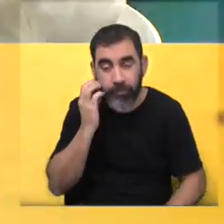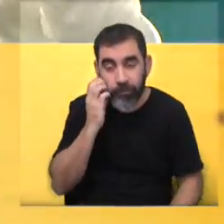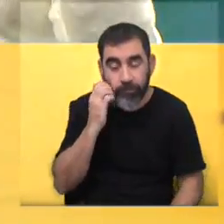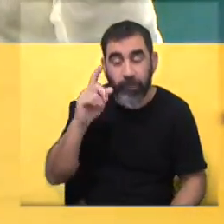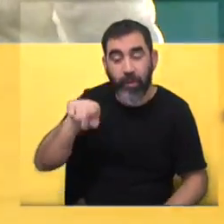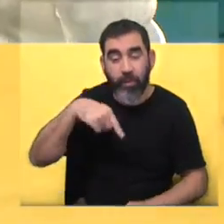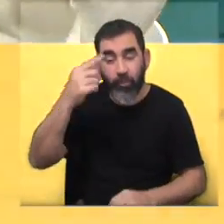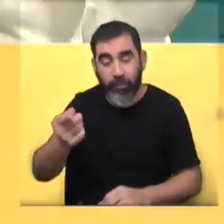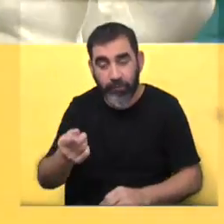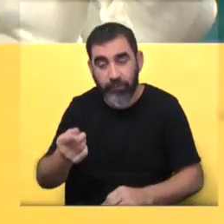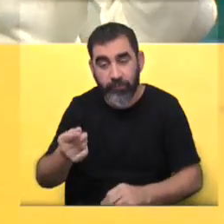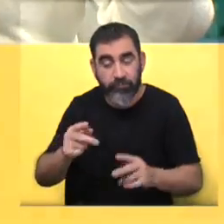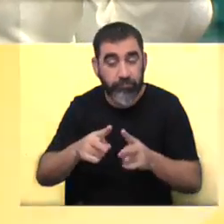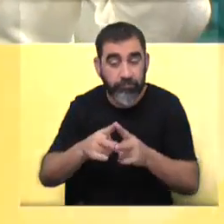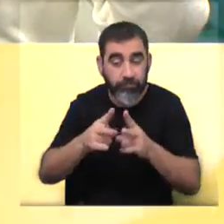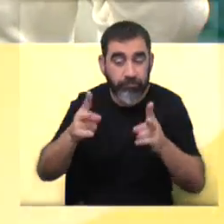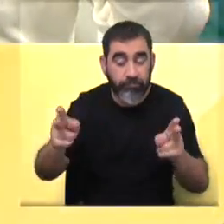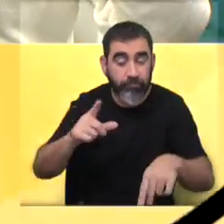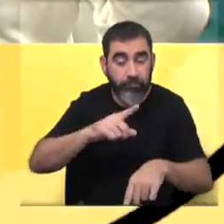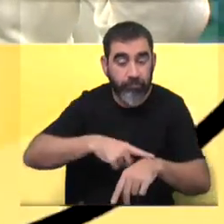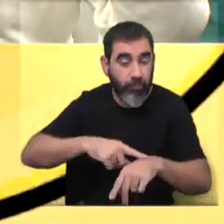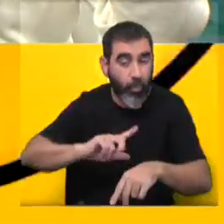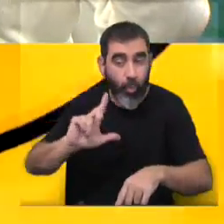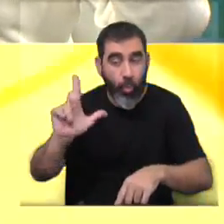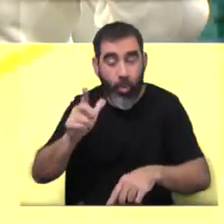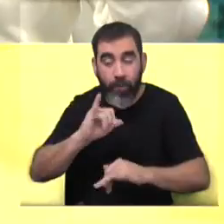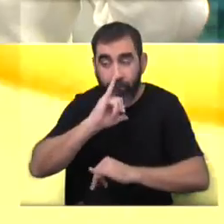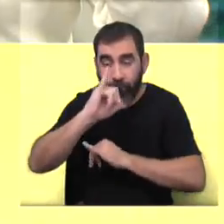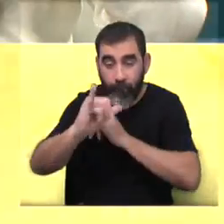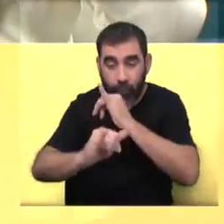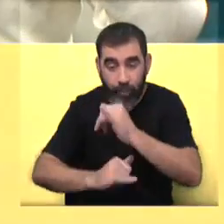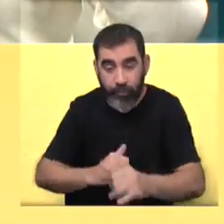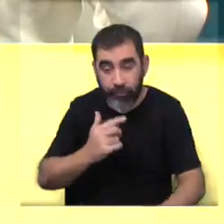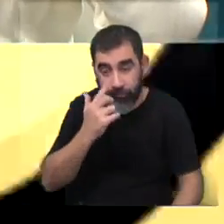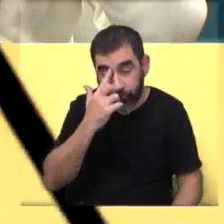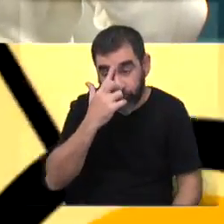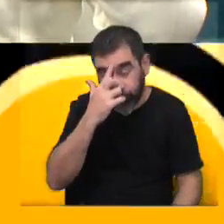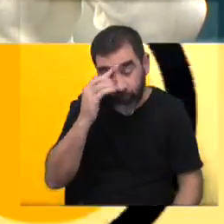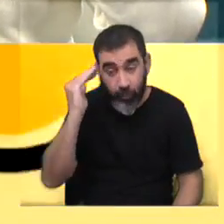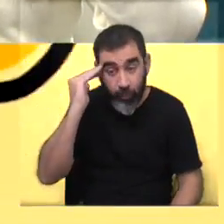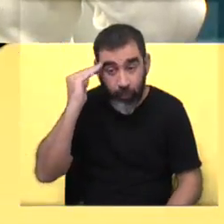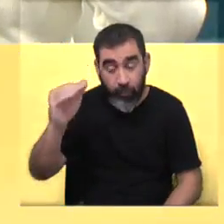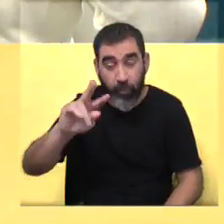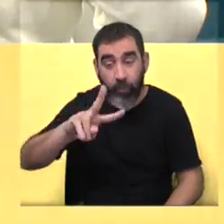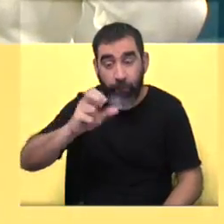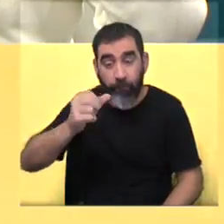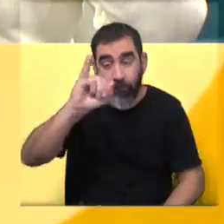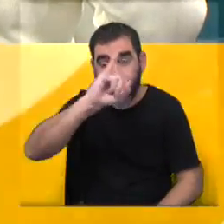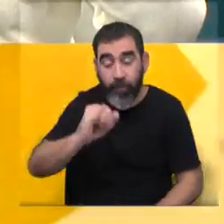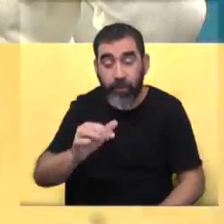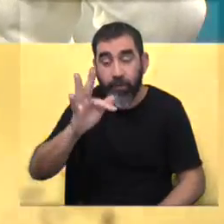hay un lapso en que no tenemos bibliografía, y acá el profesor Bas Ferreira y su equipo